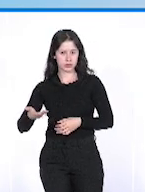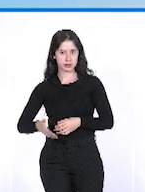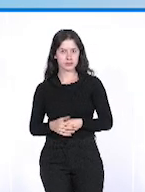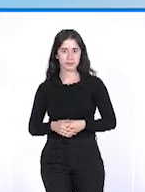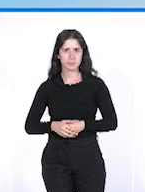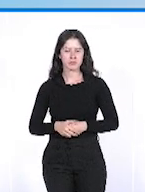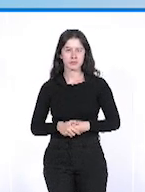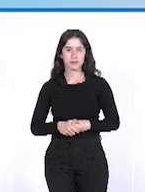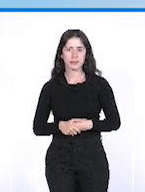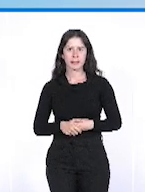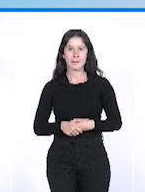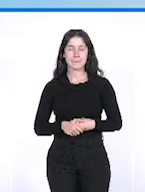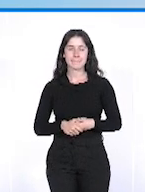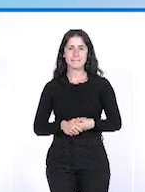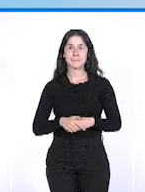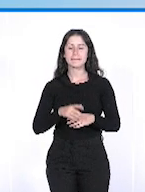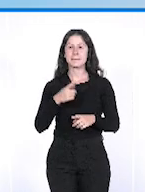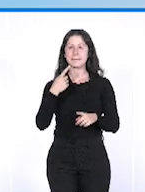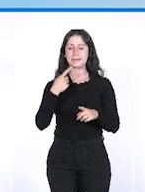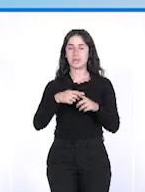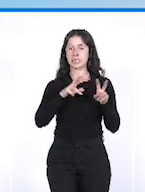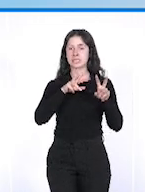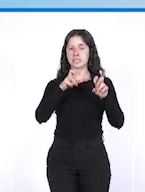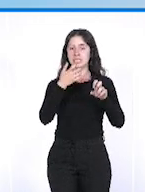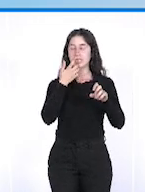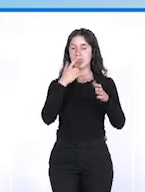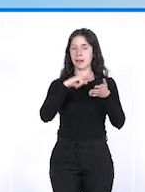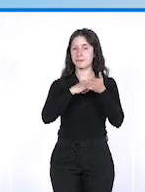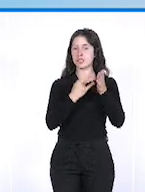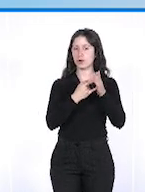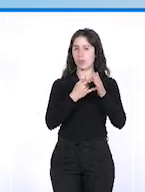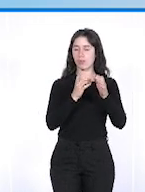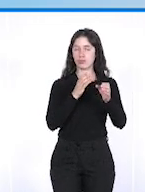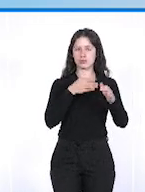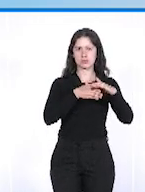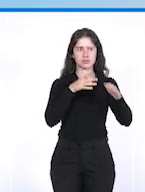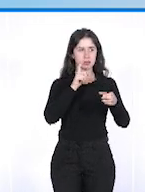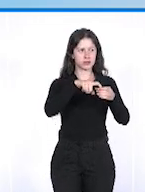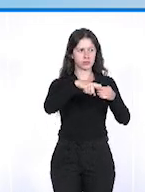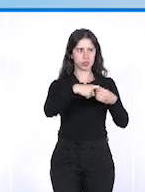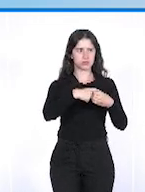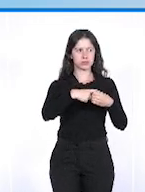e hay una cuestión Por ejemplo el método de intervención se está buscando que cuando hablamos de que